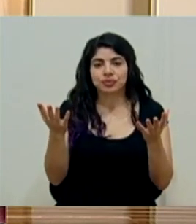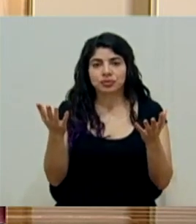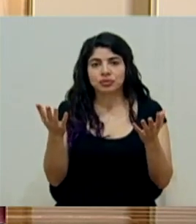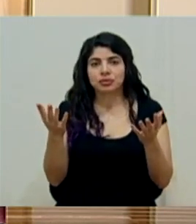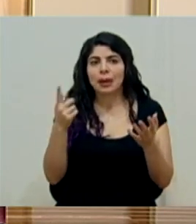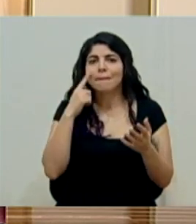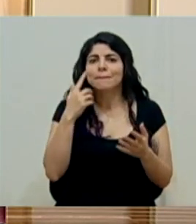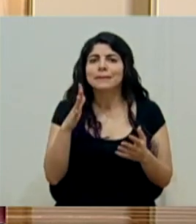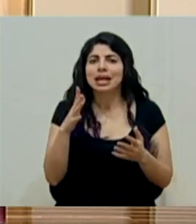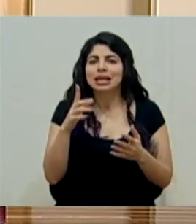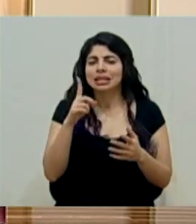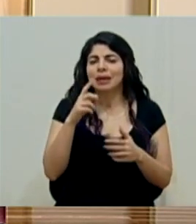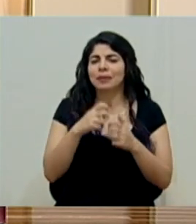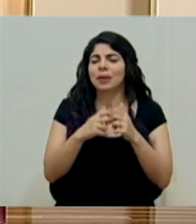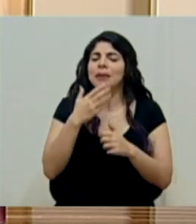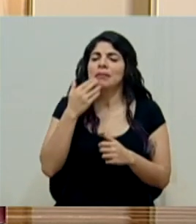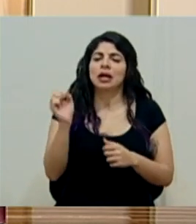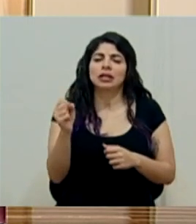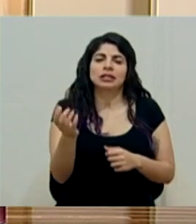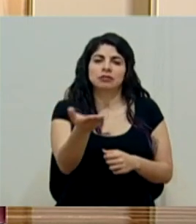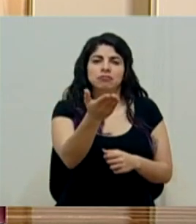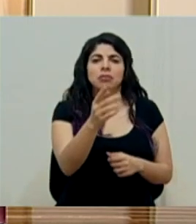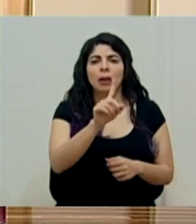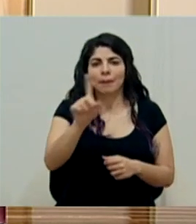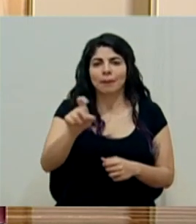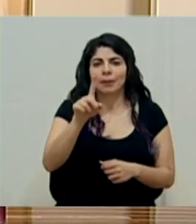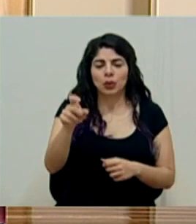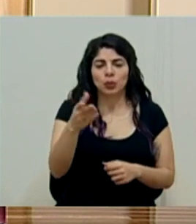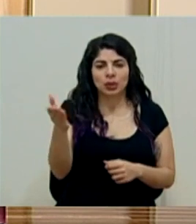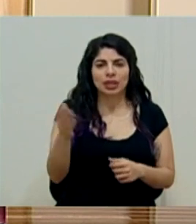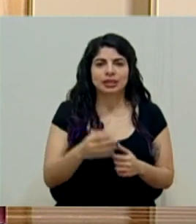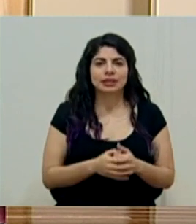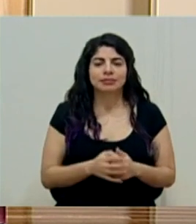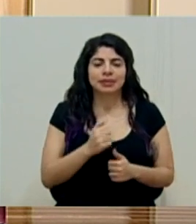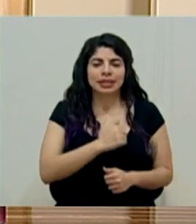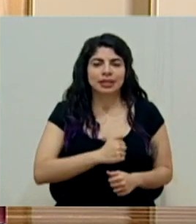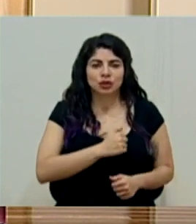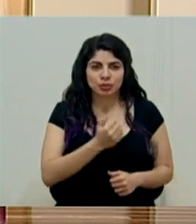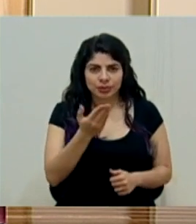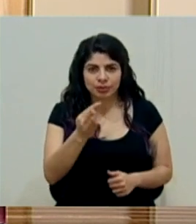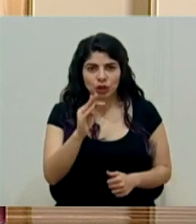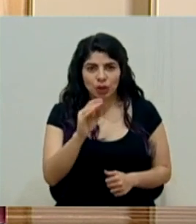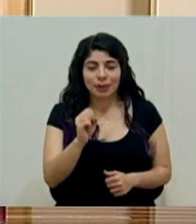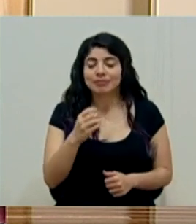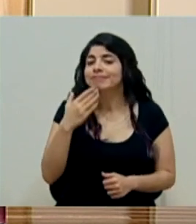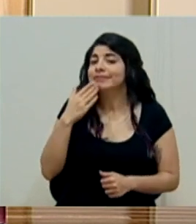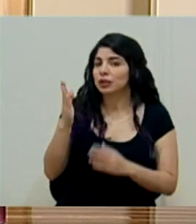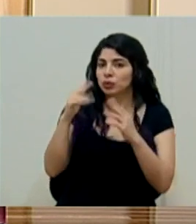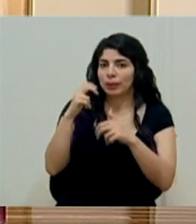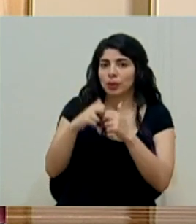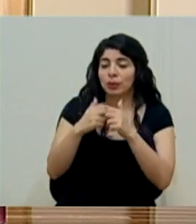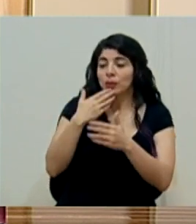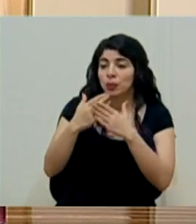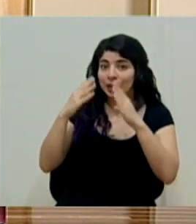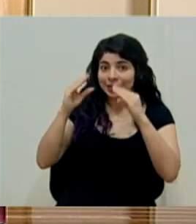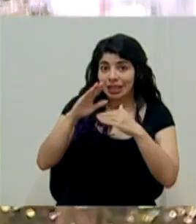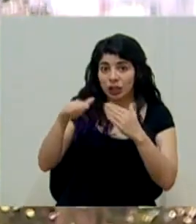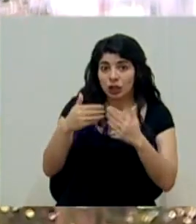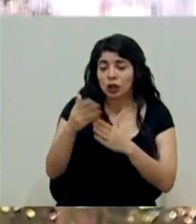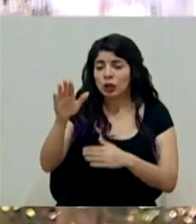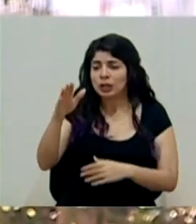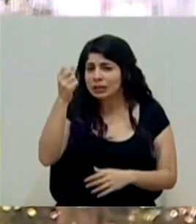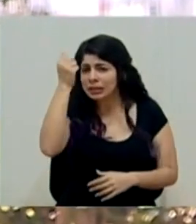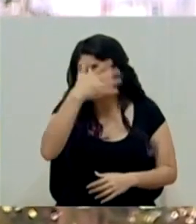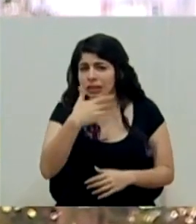Ok, parece que tenemos un inconveniente, entonces sí vamos a iniciar con el periodo de consultas. Disculpe, Tomás. Gracias, no hay problema. Buenas tardes a todos. Don Carlos,